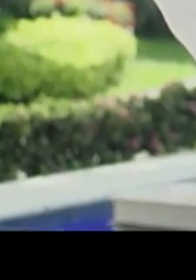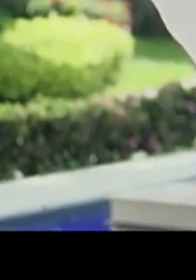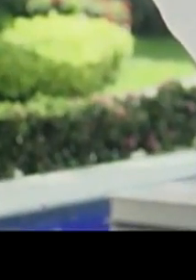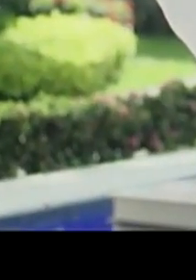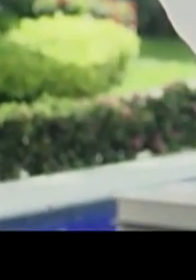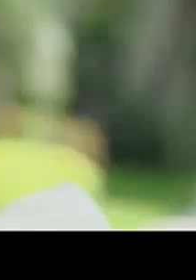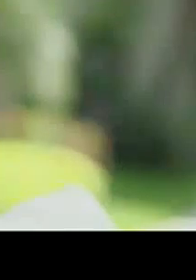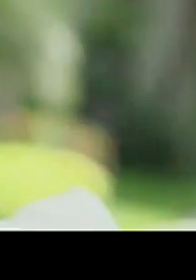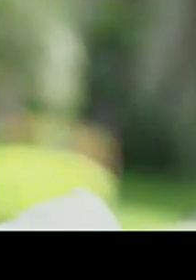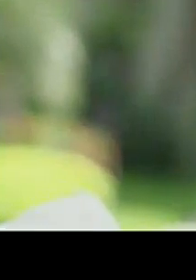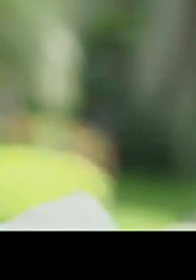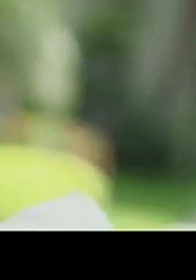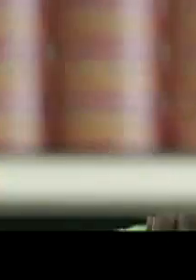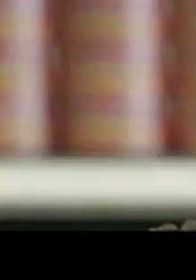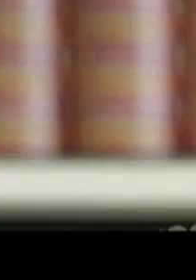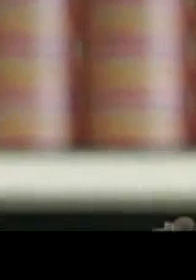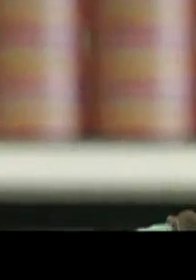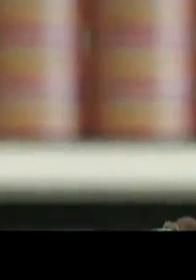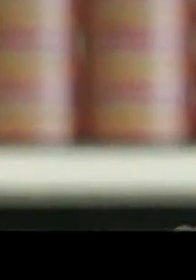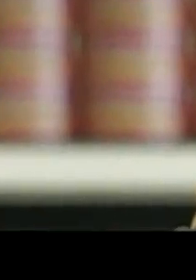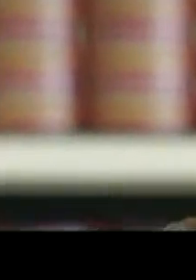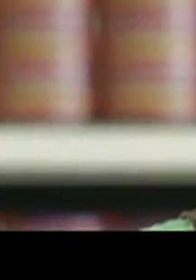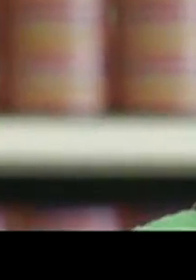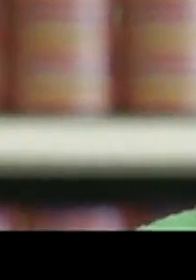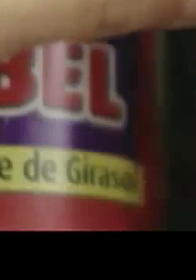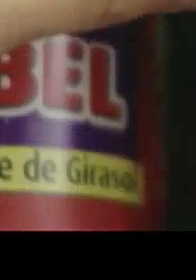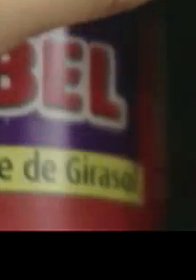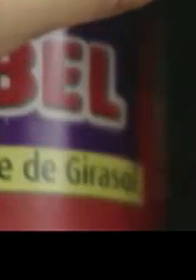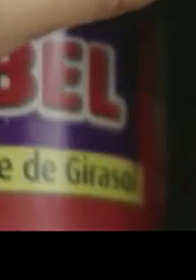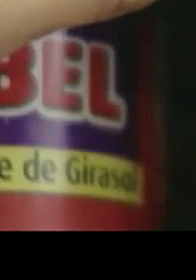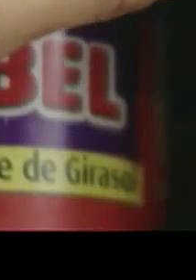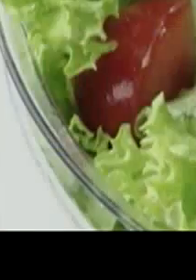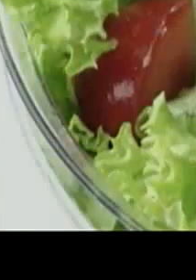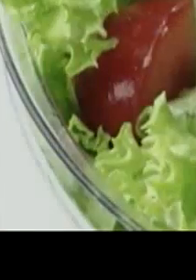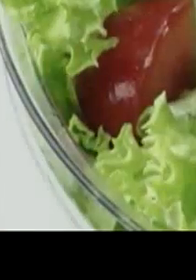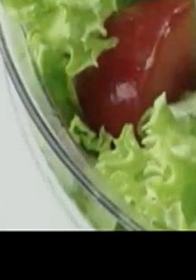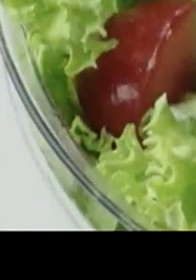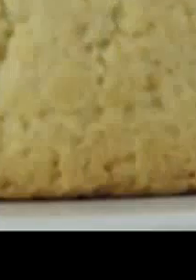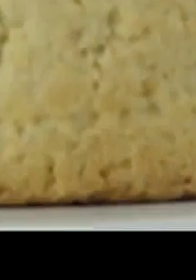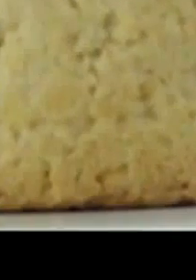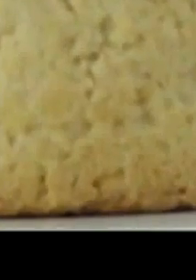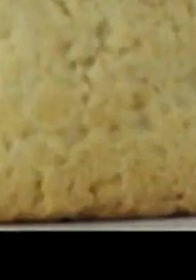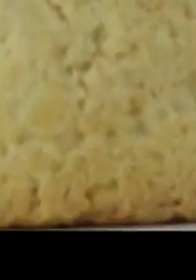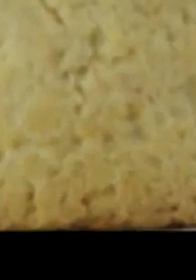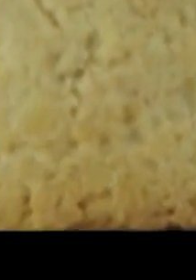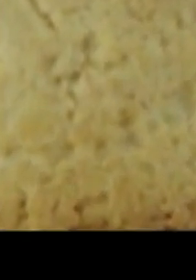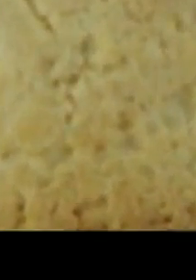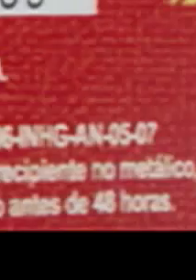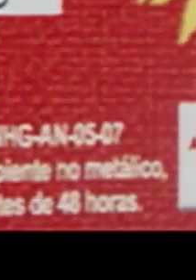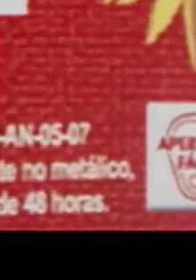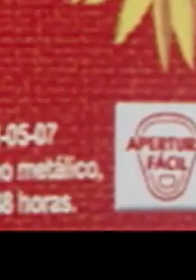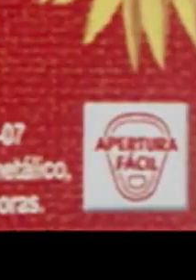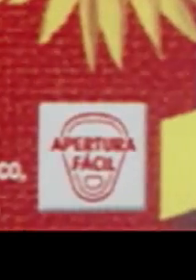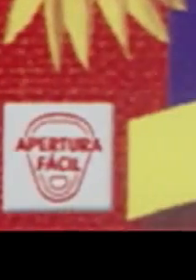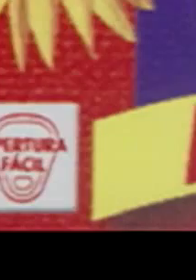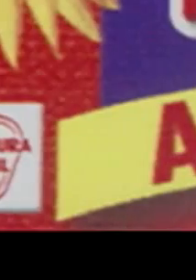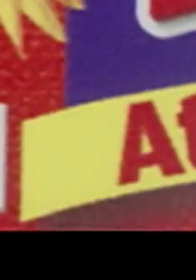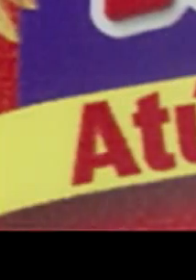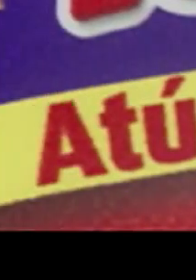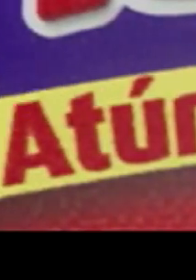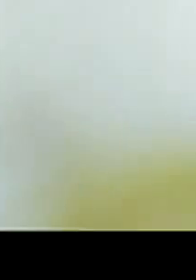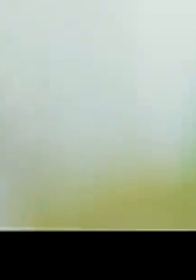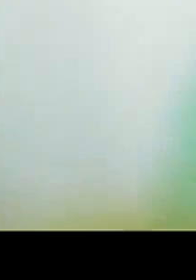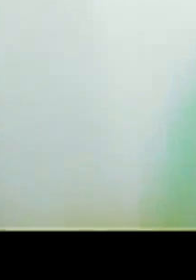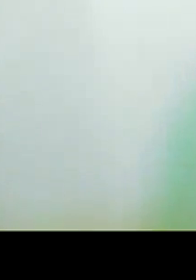gustos muy diferentes, pero felizmente hay algo que tienen en común. Atún Isabel, con lomitos enteros que son deliciosos y aceite